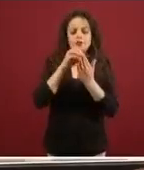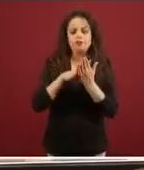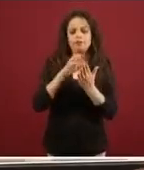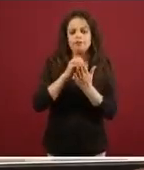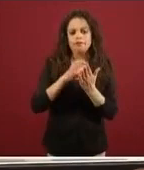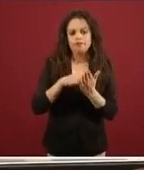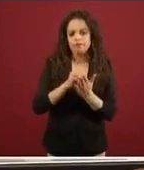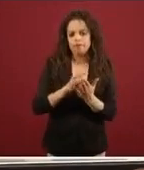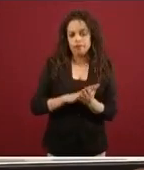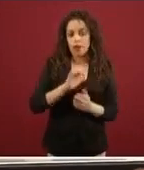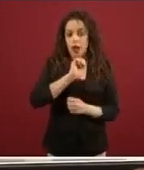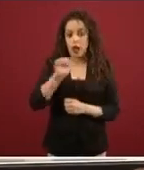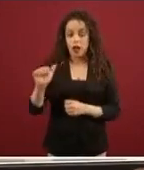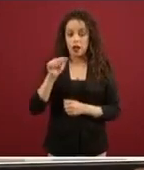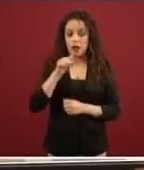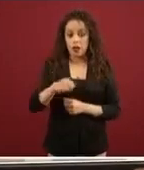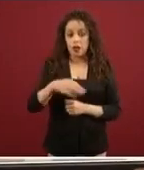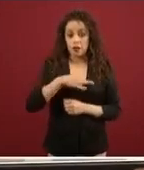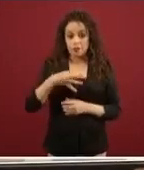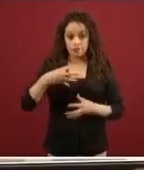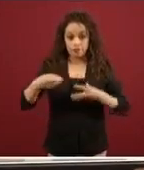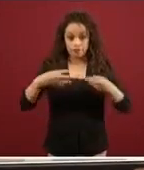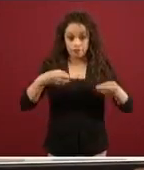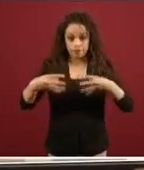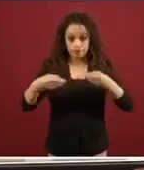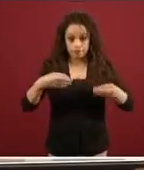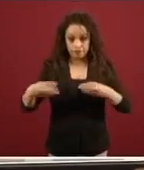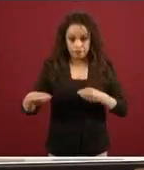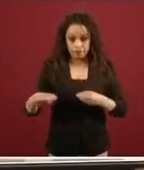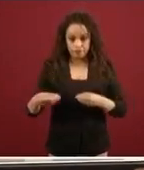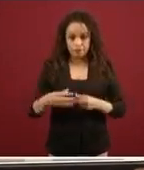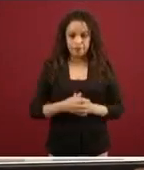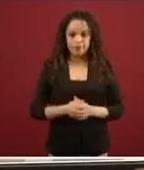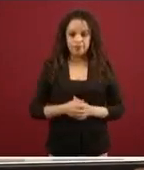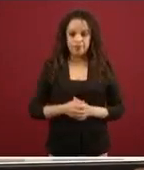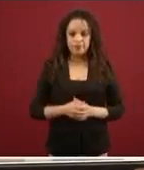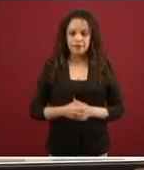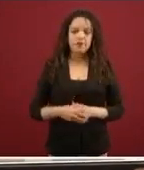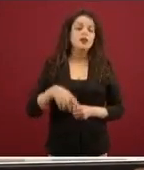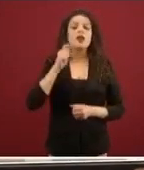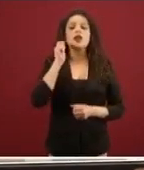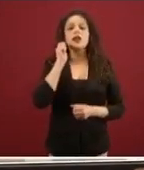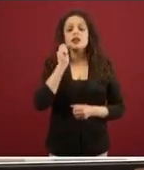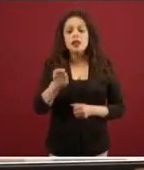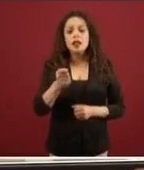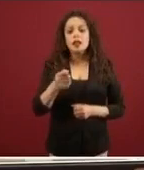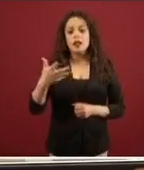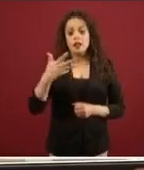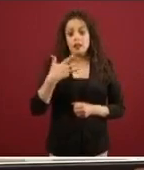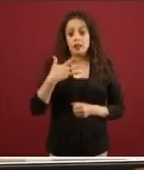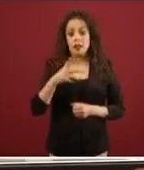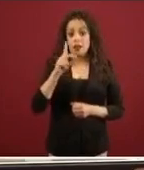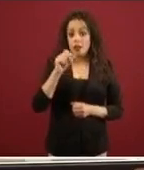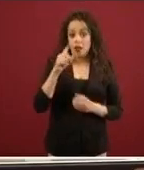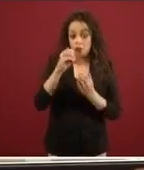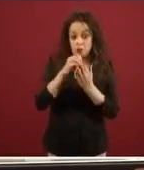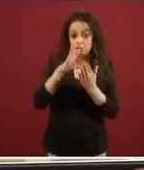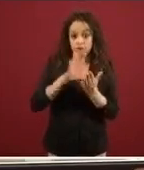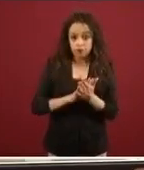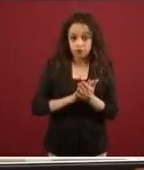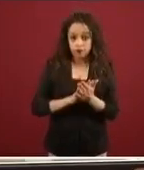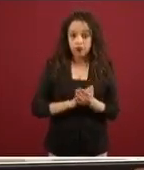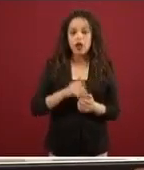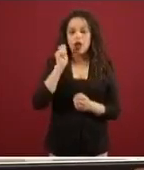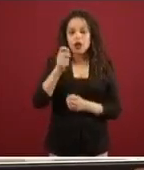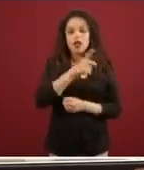comentar el doctor Alomía para que quede muy claro quién genera el dato y quién debe notificar ese dato y dónde quedó ese dato,